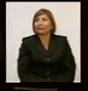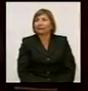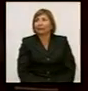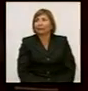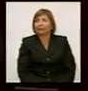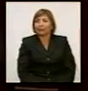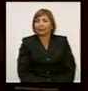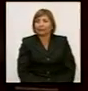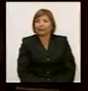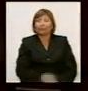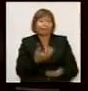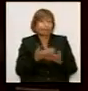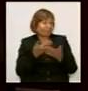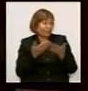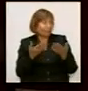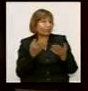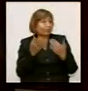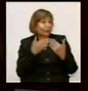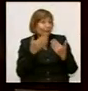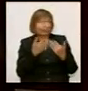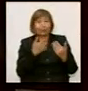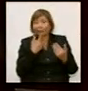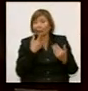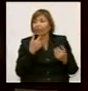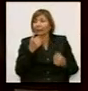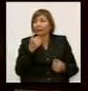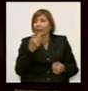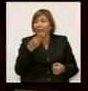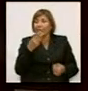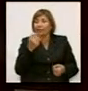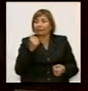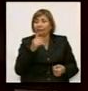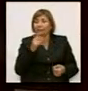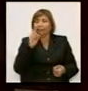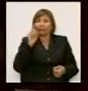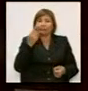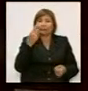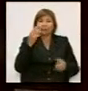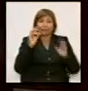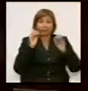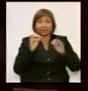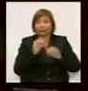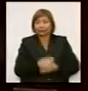Le dije una cosa muy simple. Allá ha tenido la primera votación.